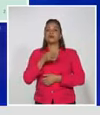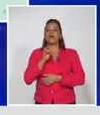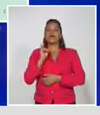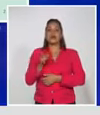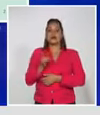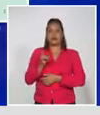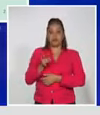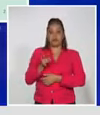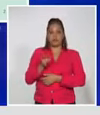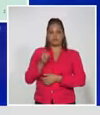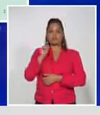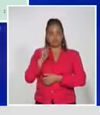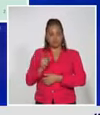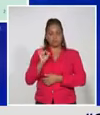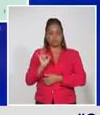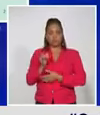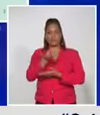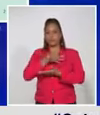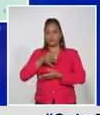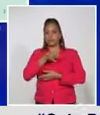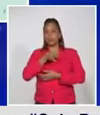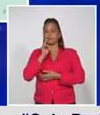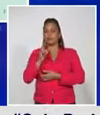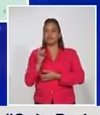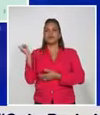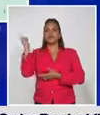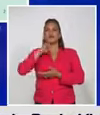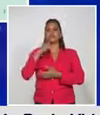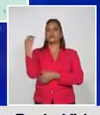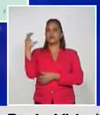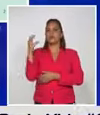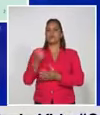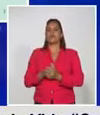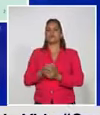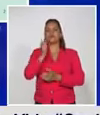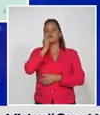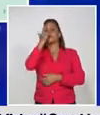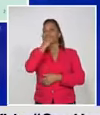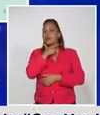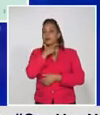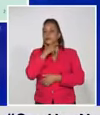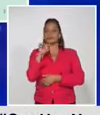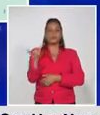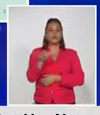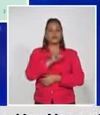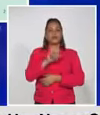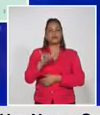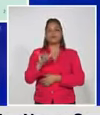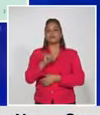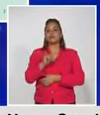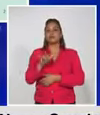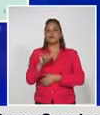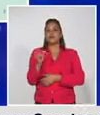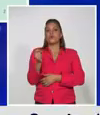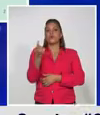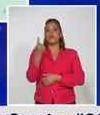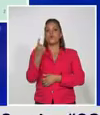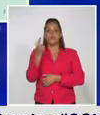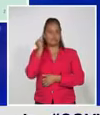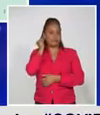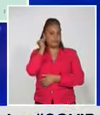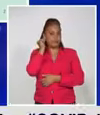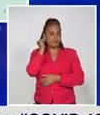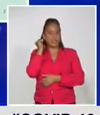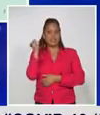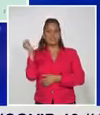viajeros cubanos procedentes de Colombia. En Ciego de Ávila se diagnostica una turista en el municipio de